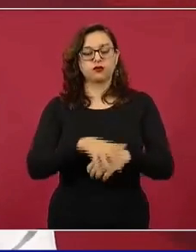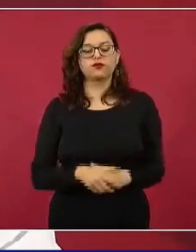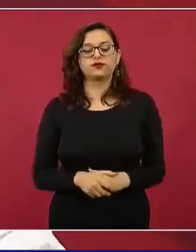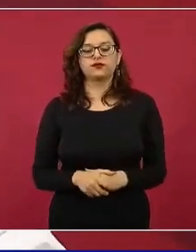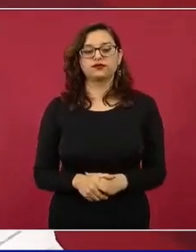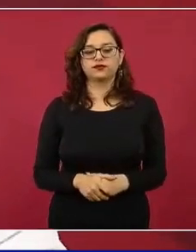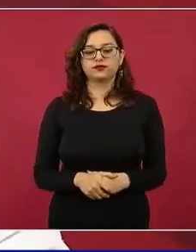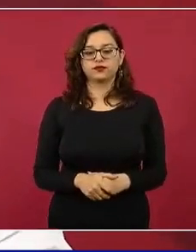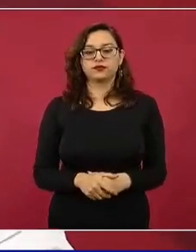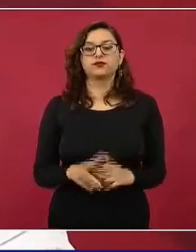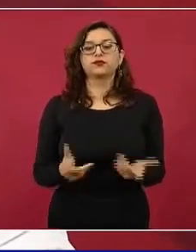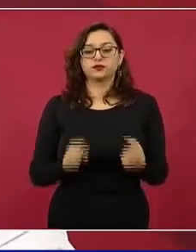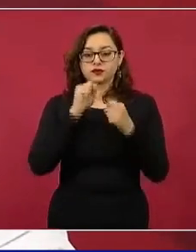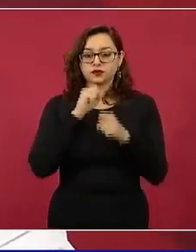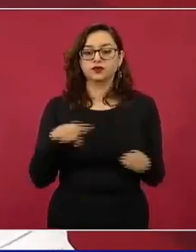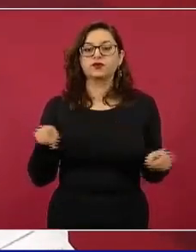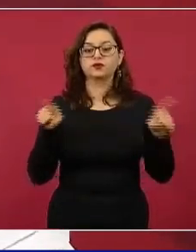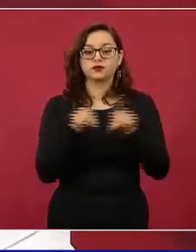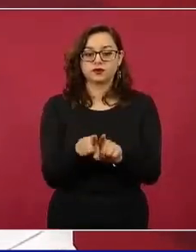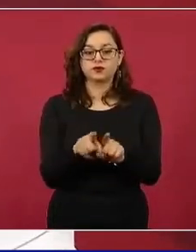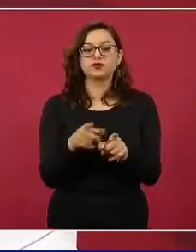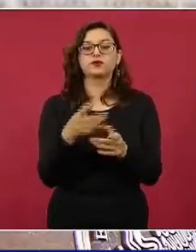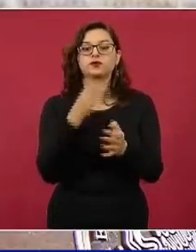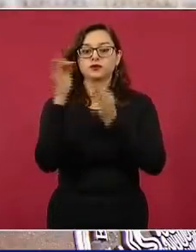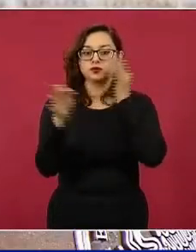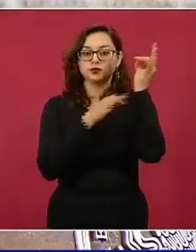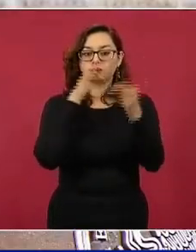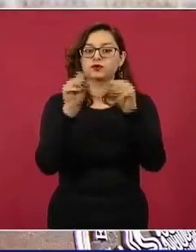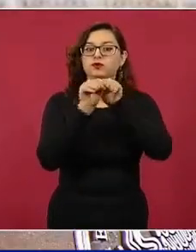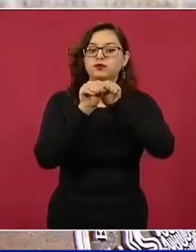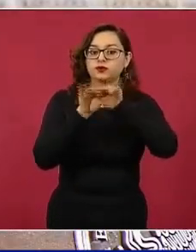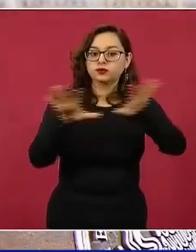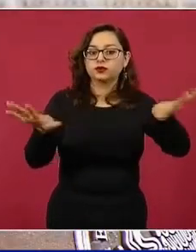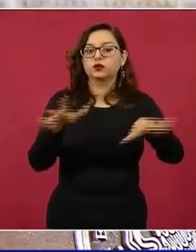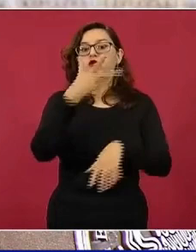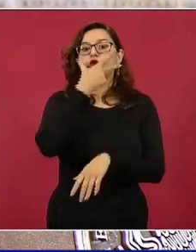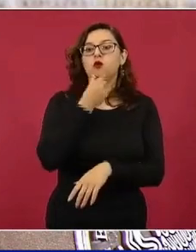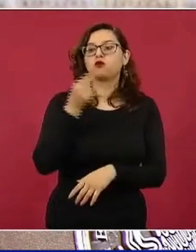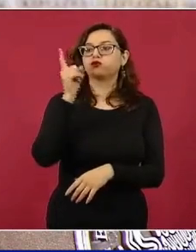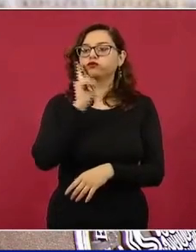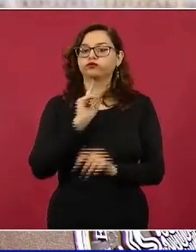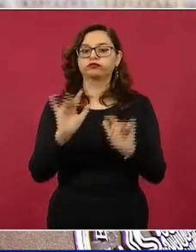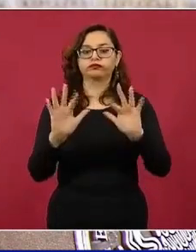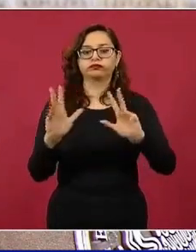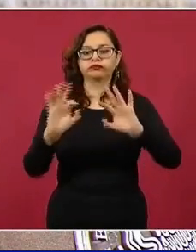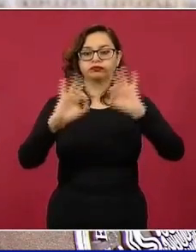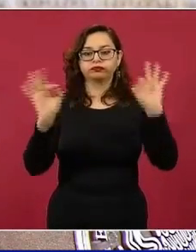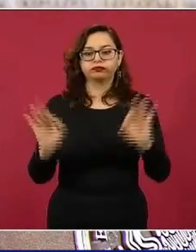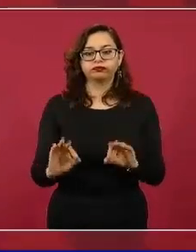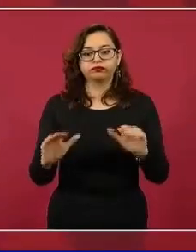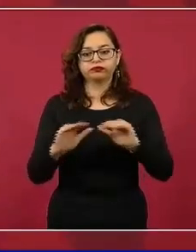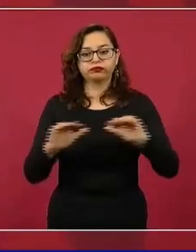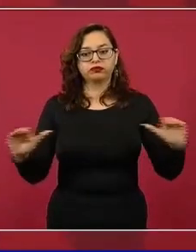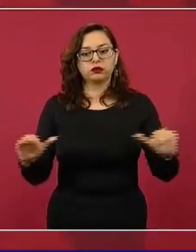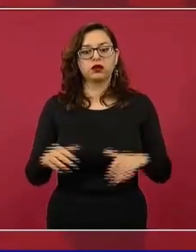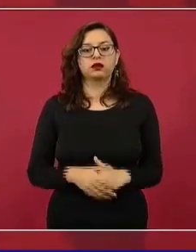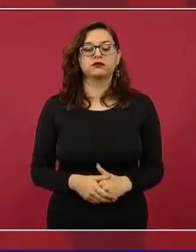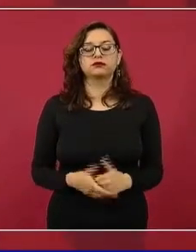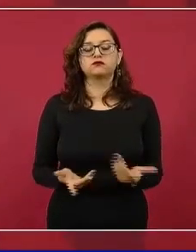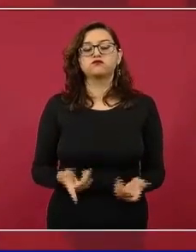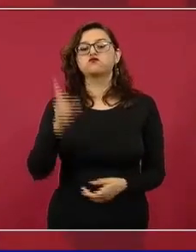combustibles. Fomentaremos la cultura de equidad de género. Saludo a todas